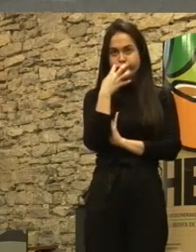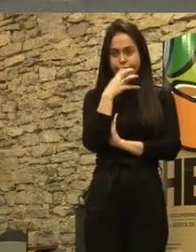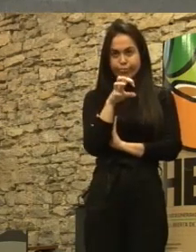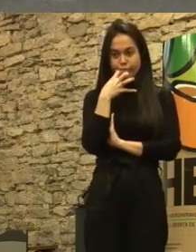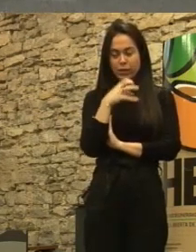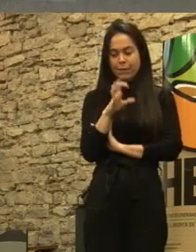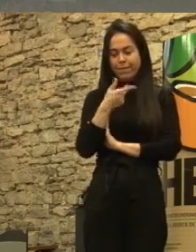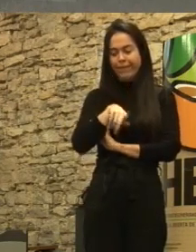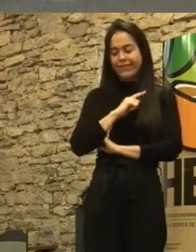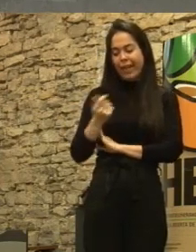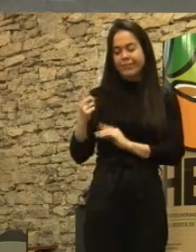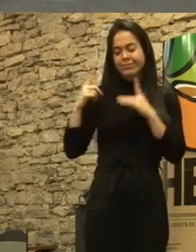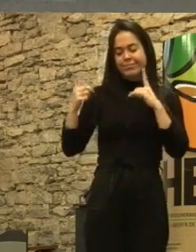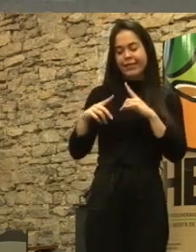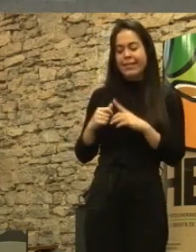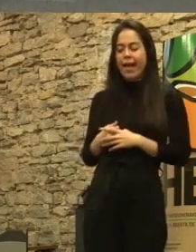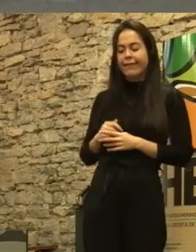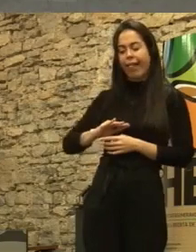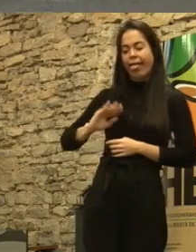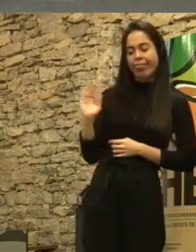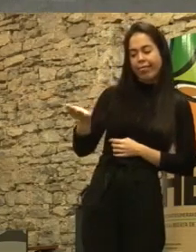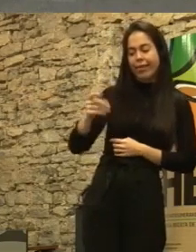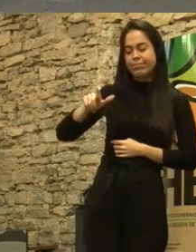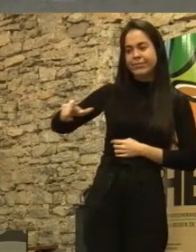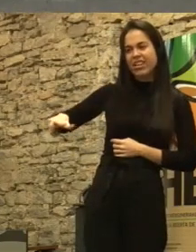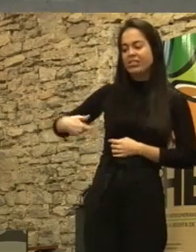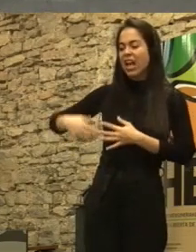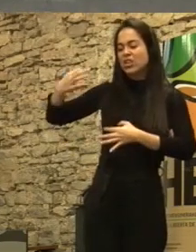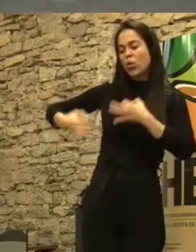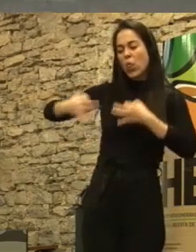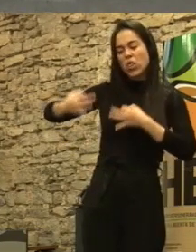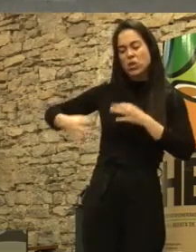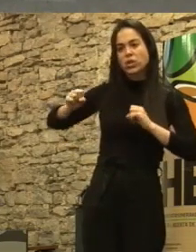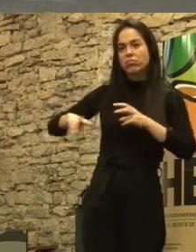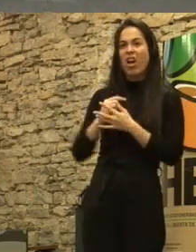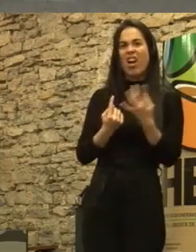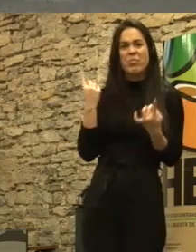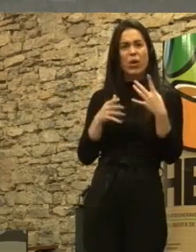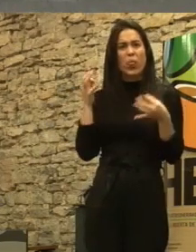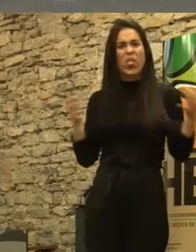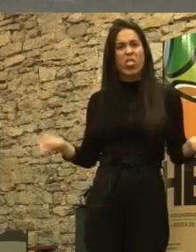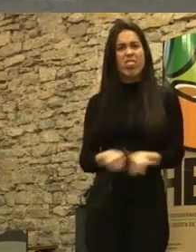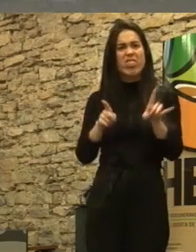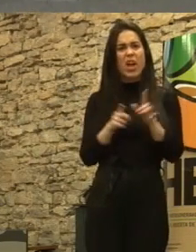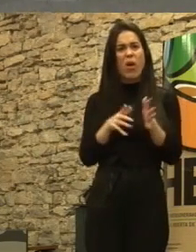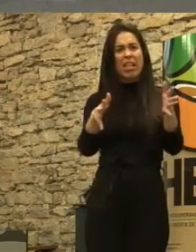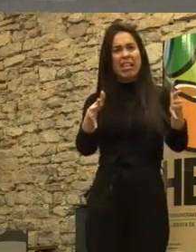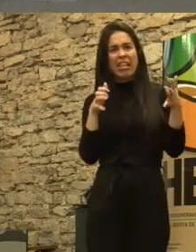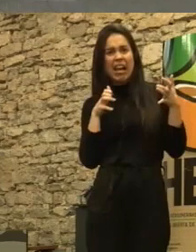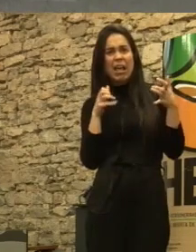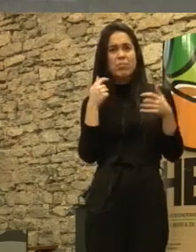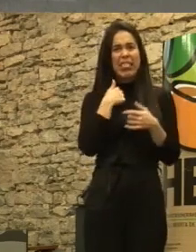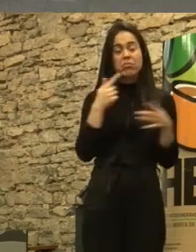procesos o fastidiar a gente sencillamente por esa interposición de querellas y de acciones judiciales que muchas veces te da igual cómo acaben, pero que sabes que vas a paralizar una actividad durante